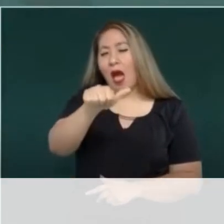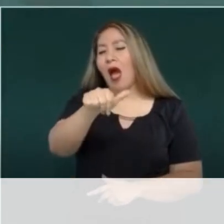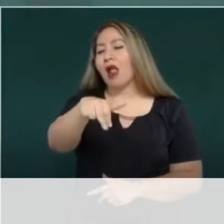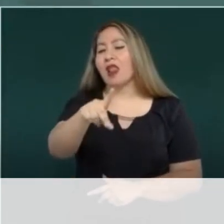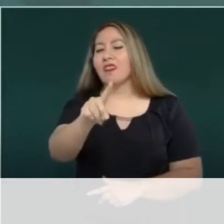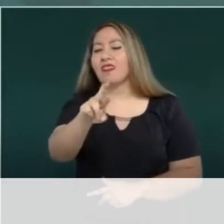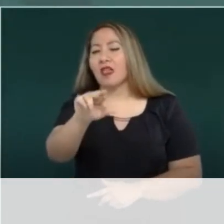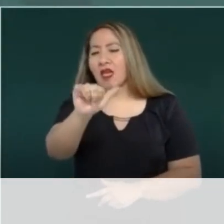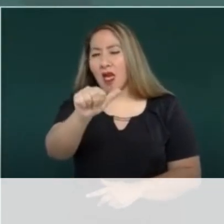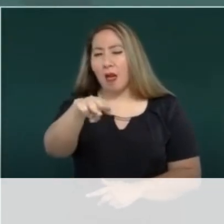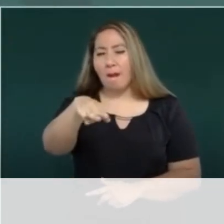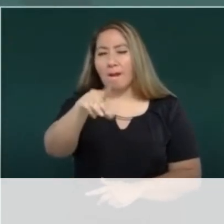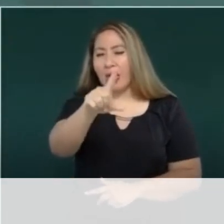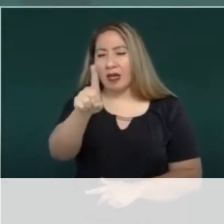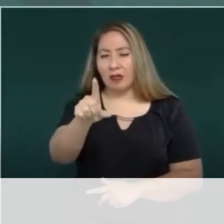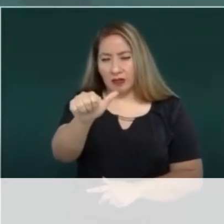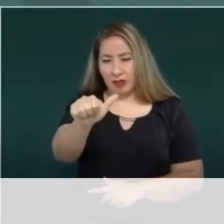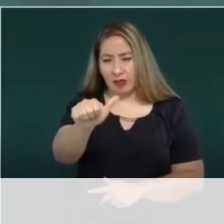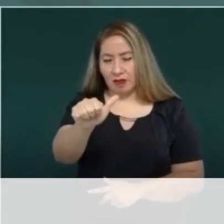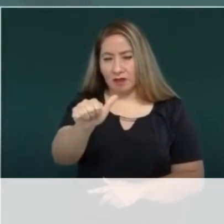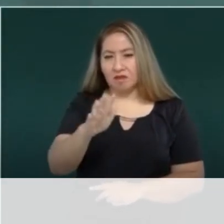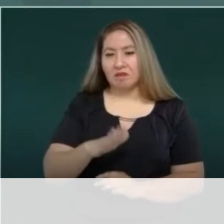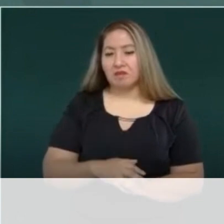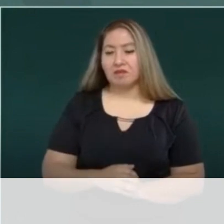Mesa, que